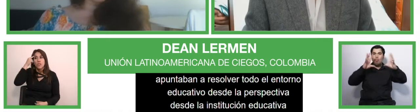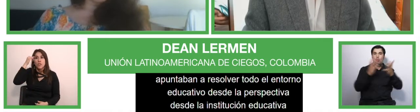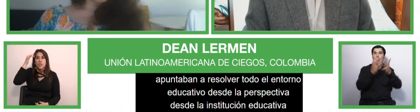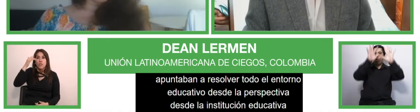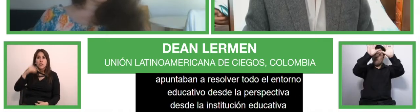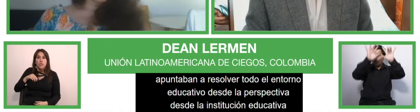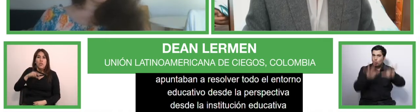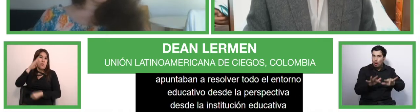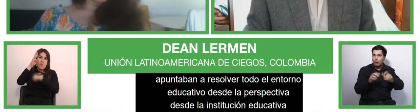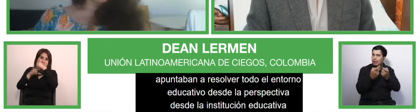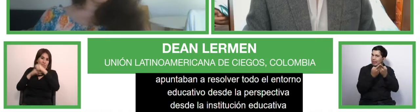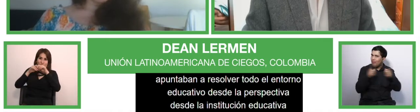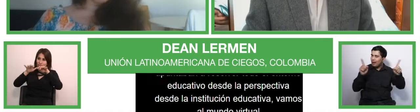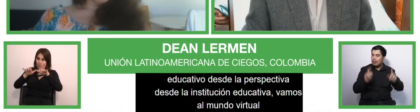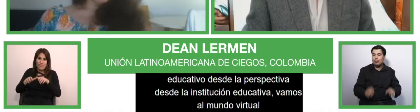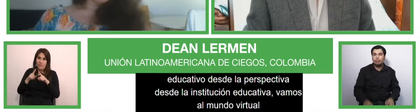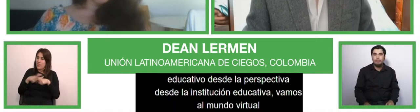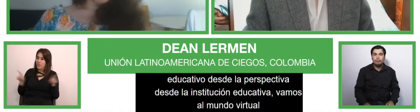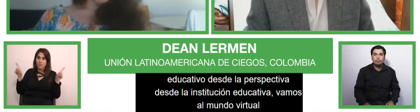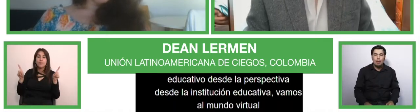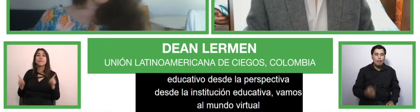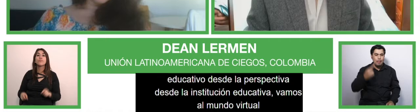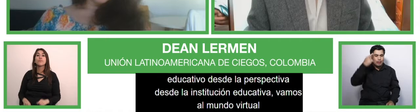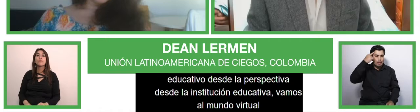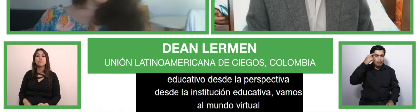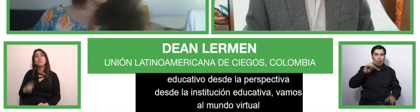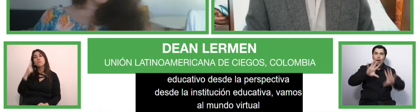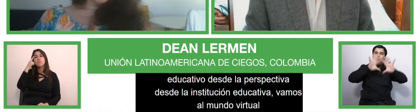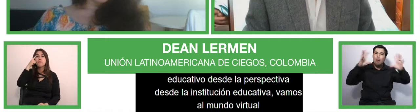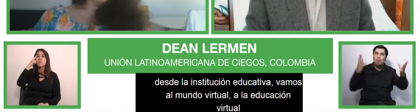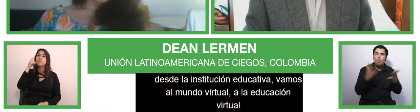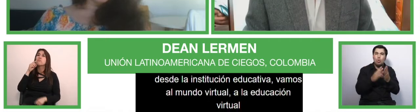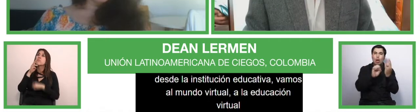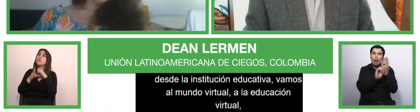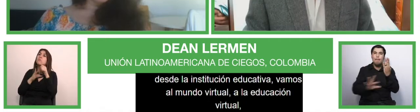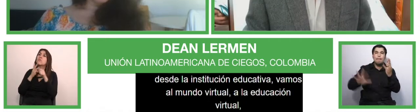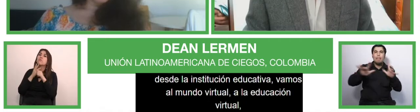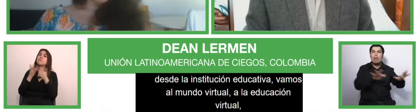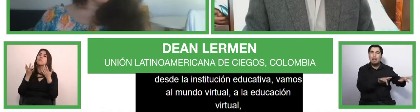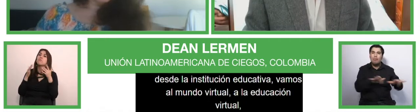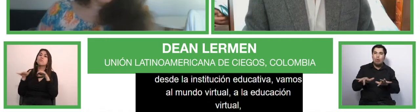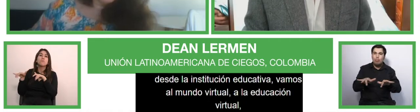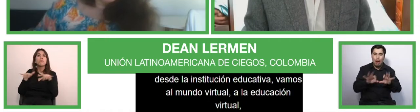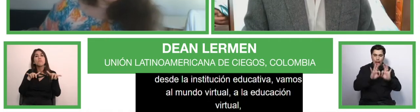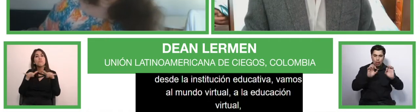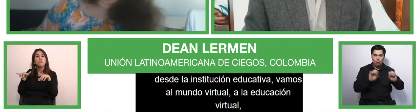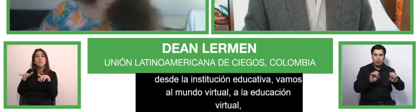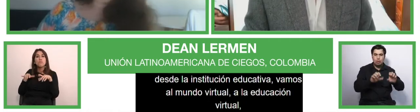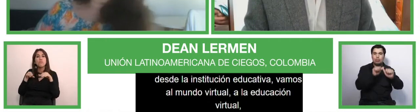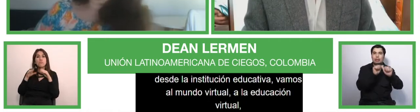la educación virtual. Entramos al mundo de las plataformas, de la educación remota.